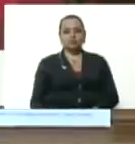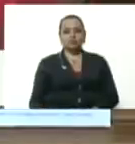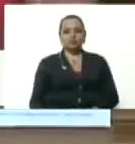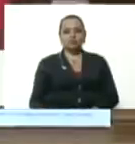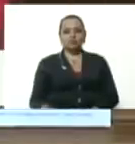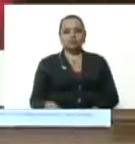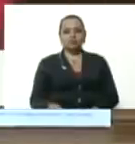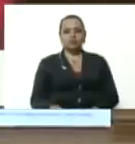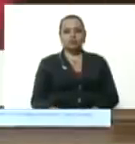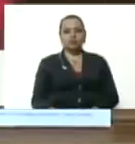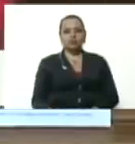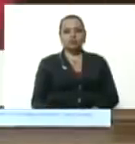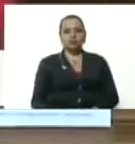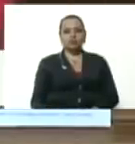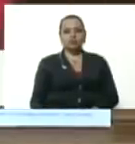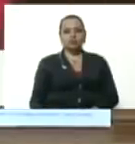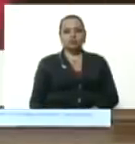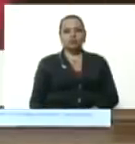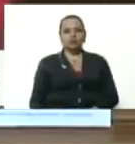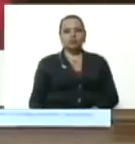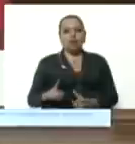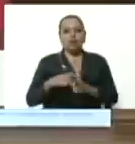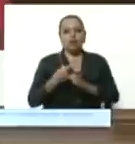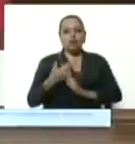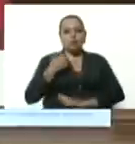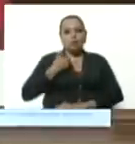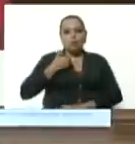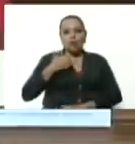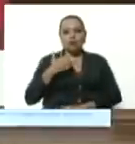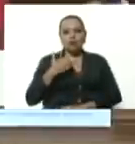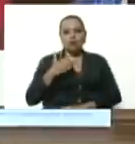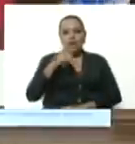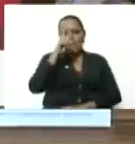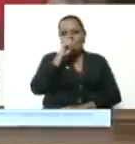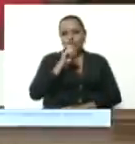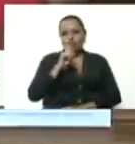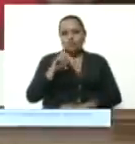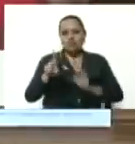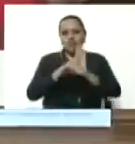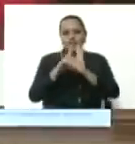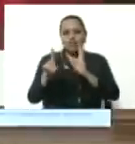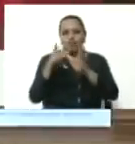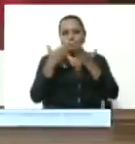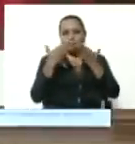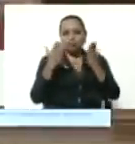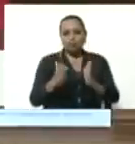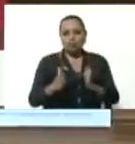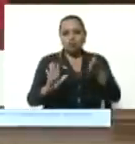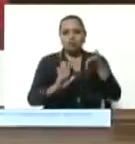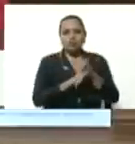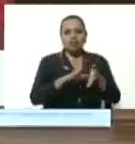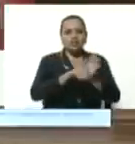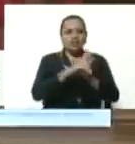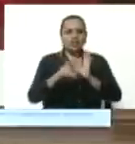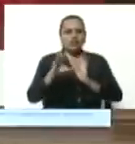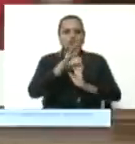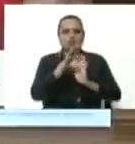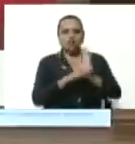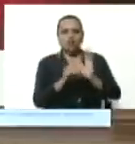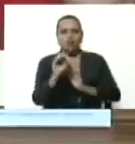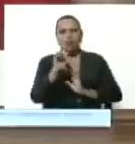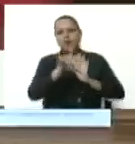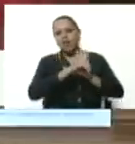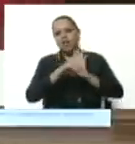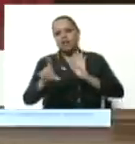Eso es de primer año de Derecho, por Dios. Es más, de cualquier carrera que se estudie, que den algo, derecho constitucional o leyes,